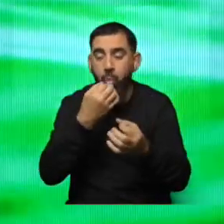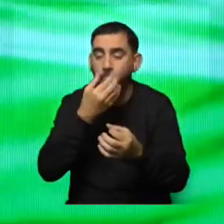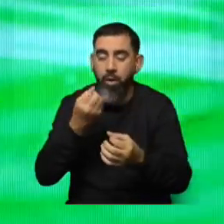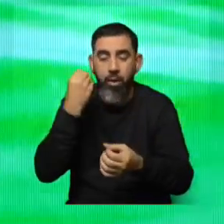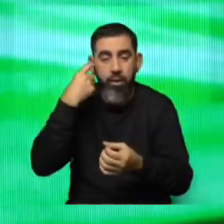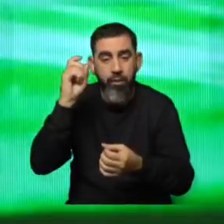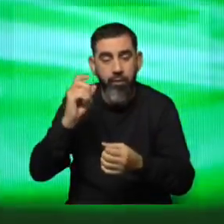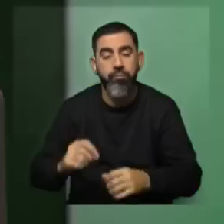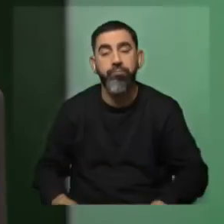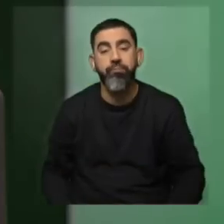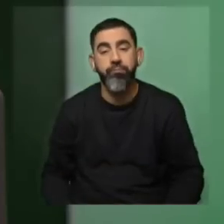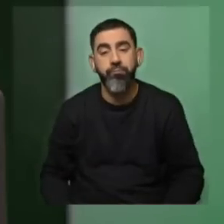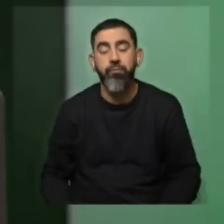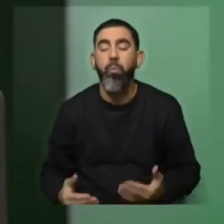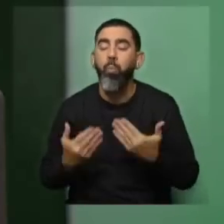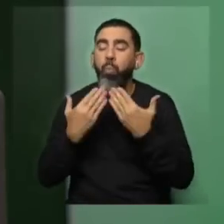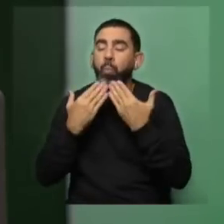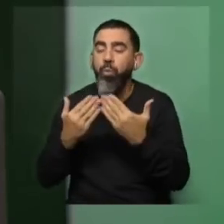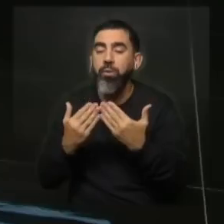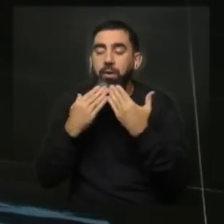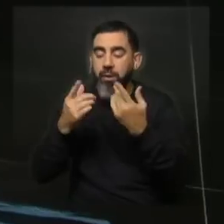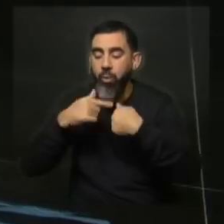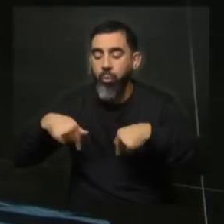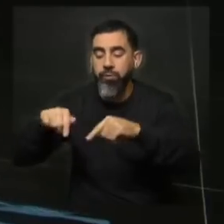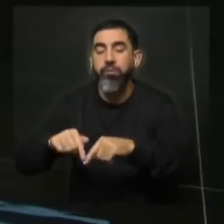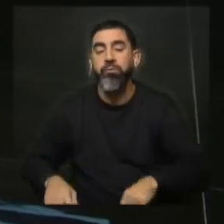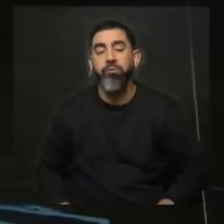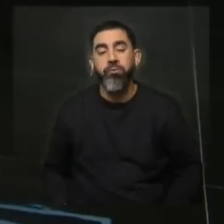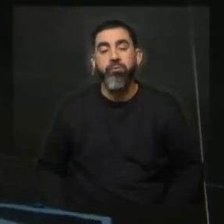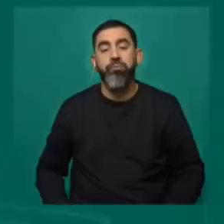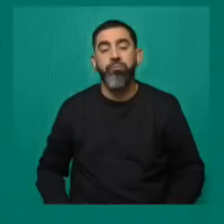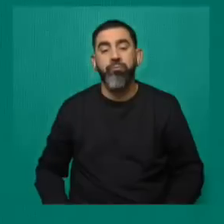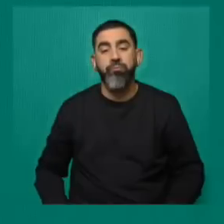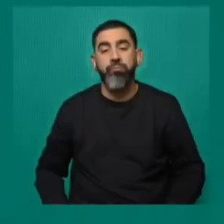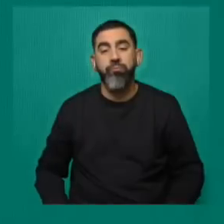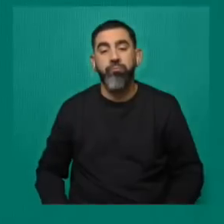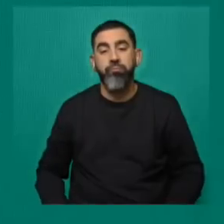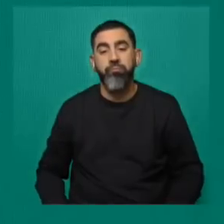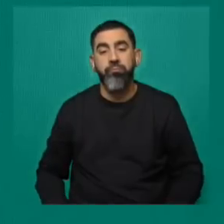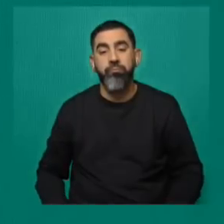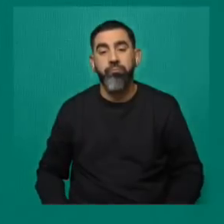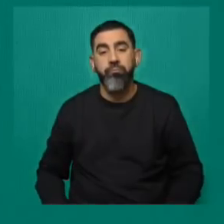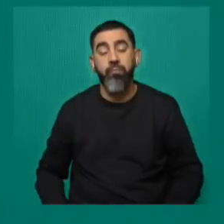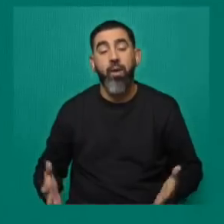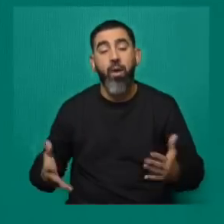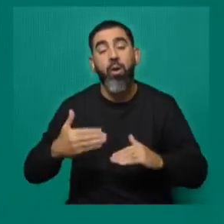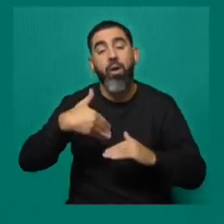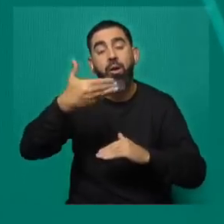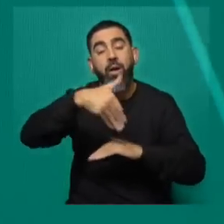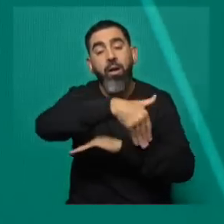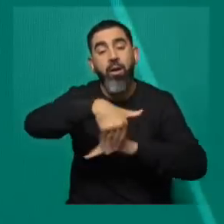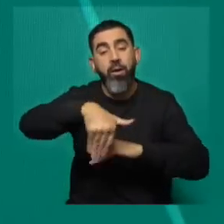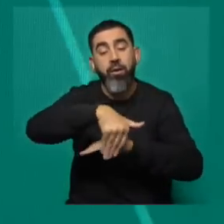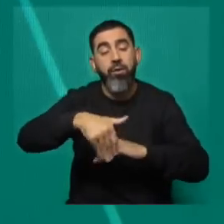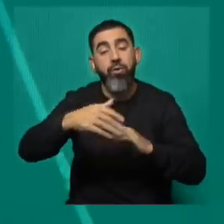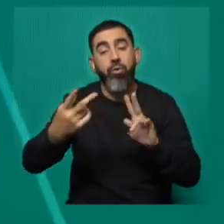iniciativa Muchísimas gracias gracias a ustedes muy amables nosotros vamos a salir ahora de los estudios de TV